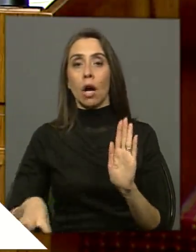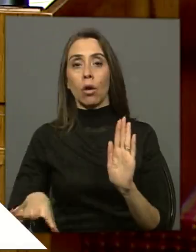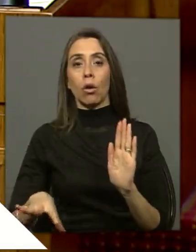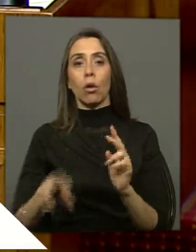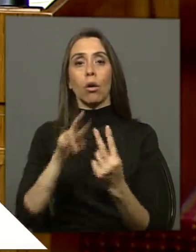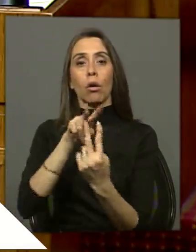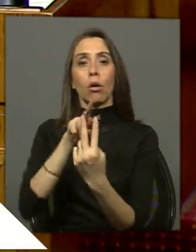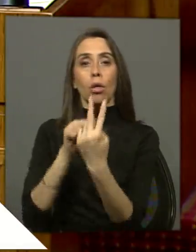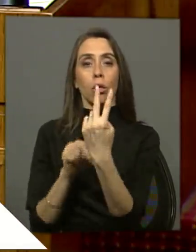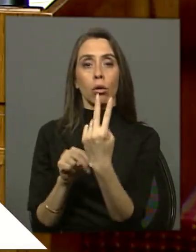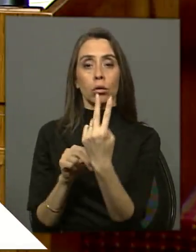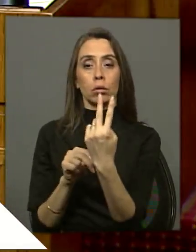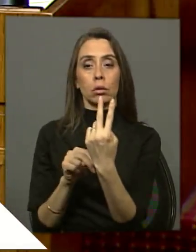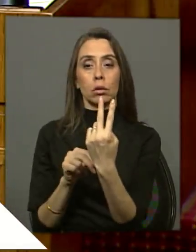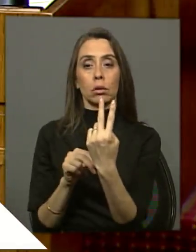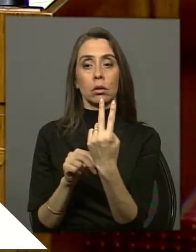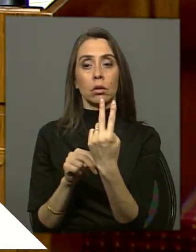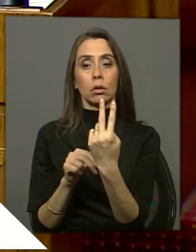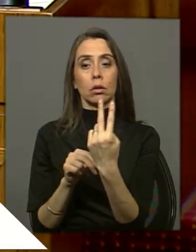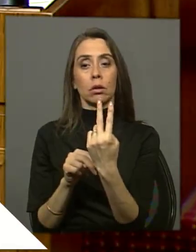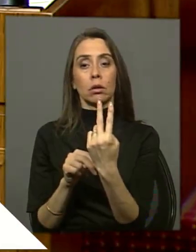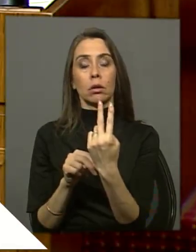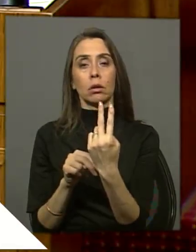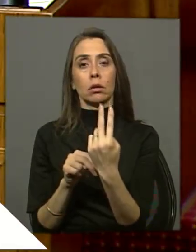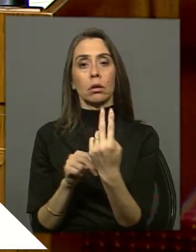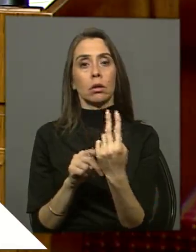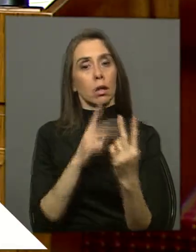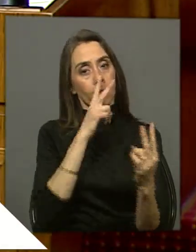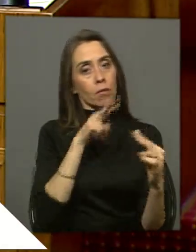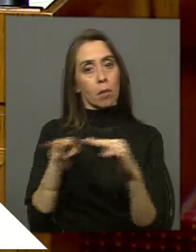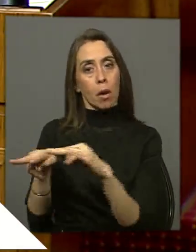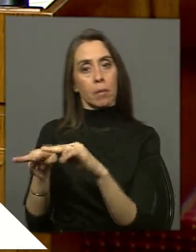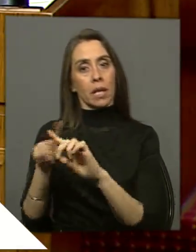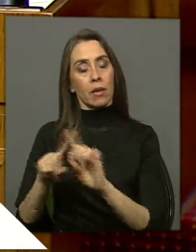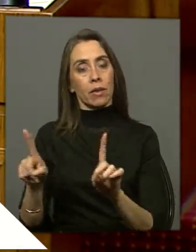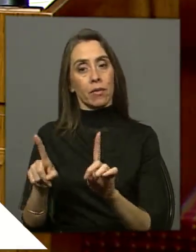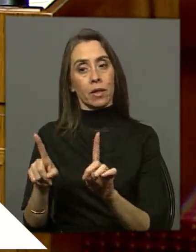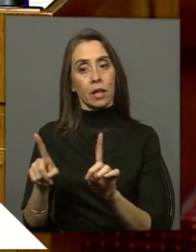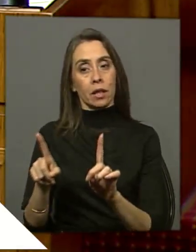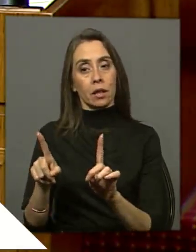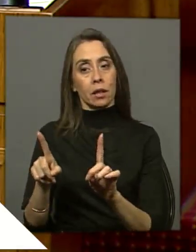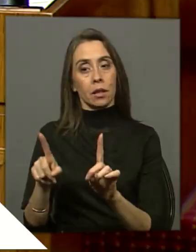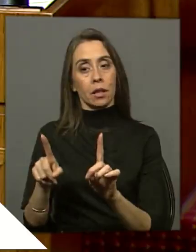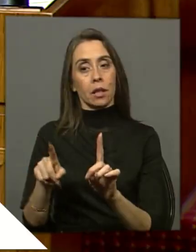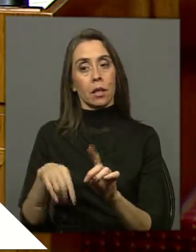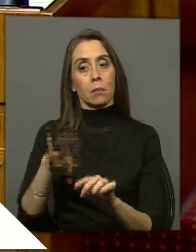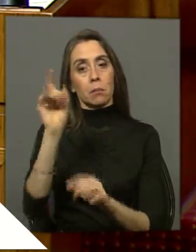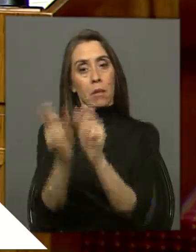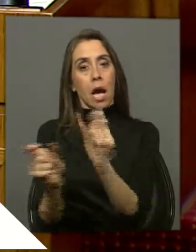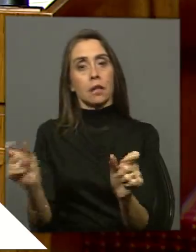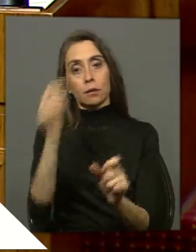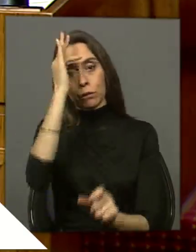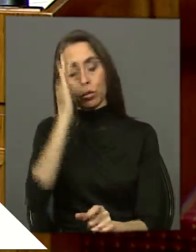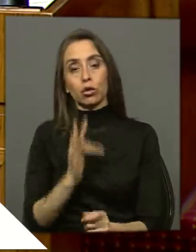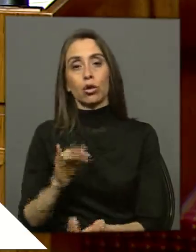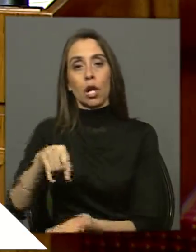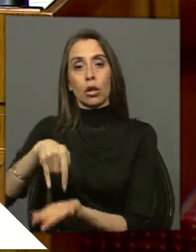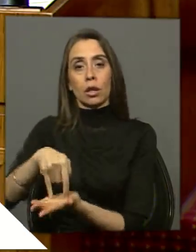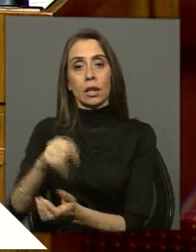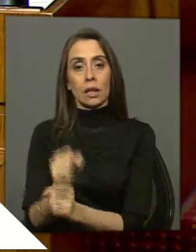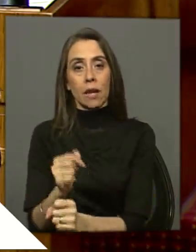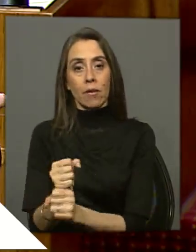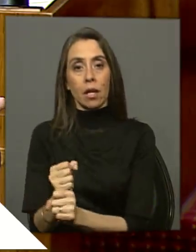O que se va a tener una mirada distinta en más con los funcionarios del Congreso. O